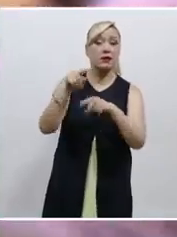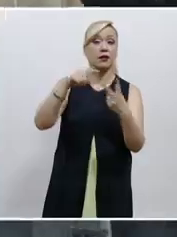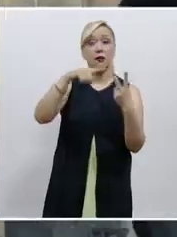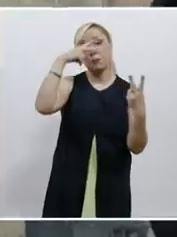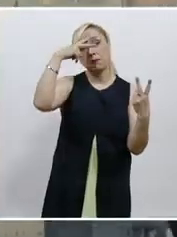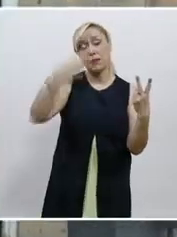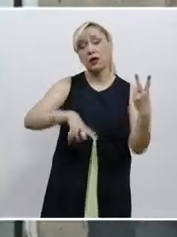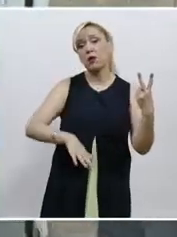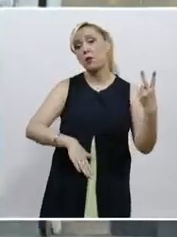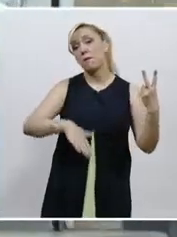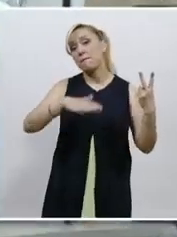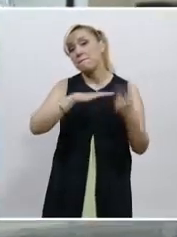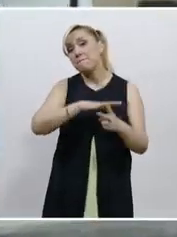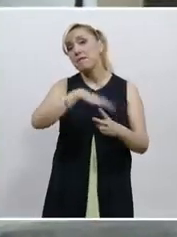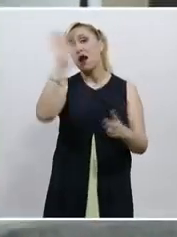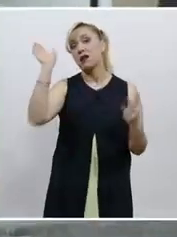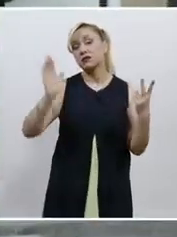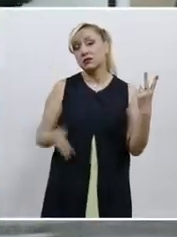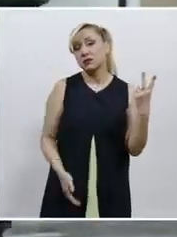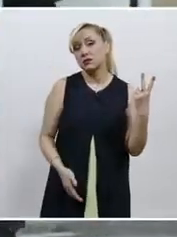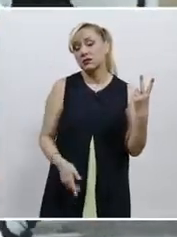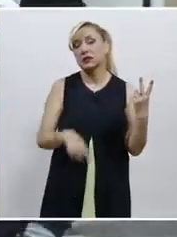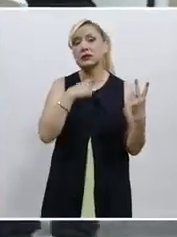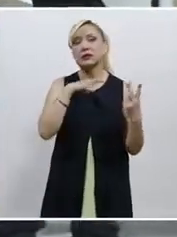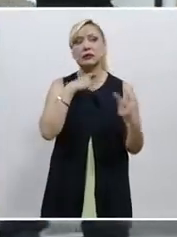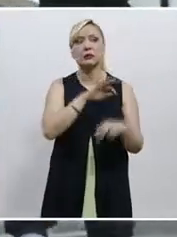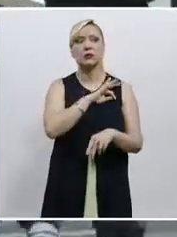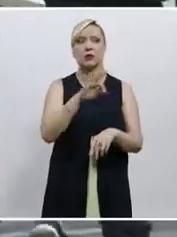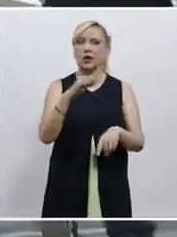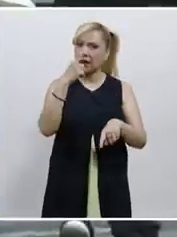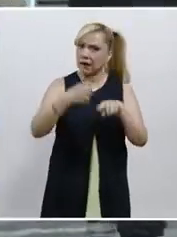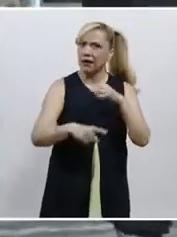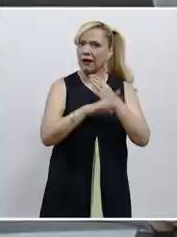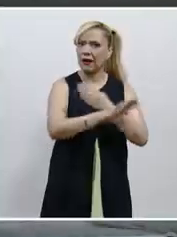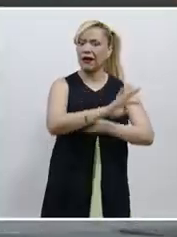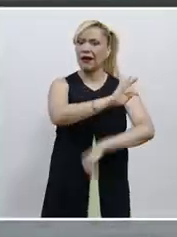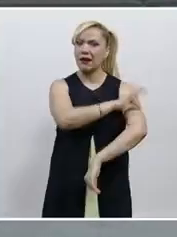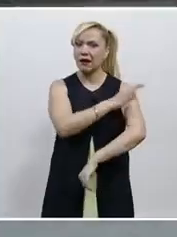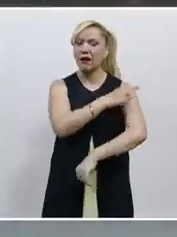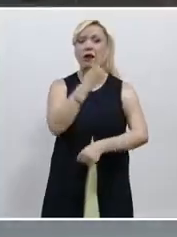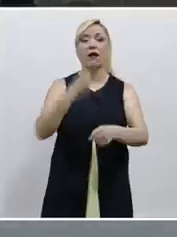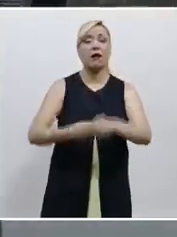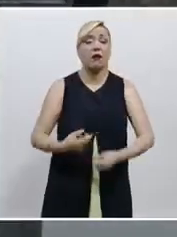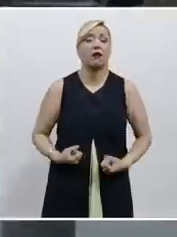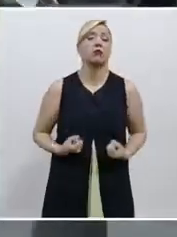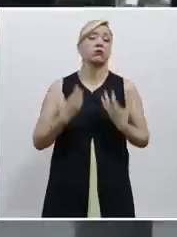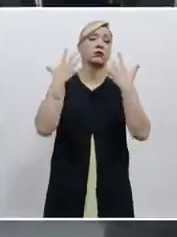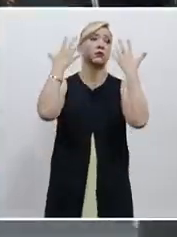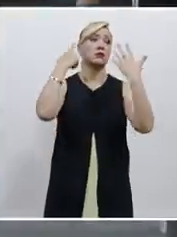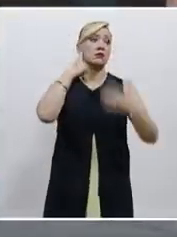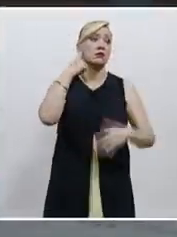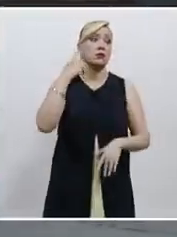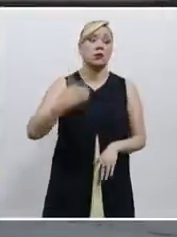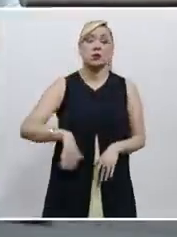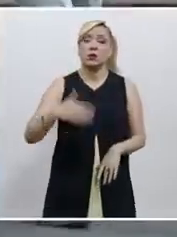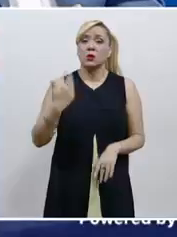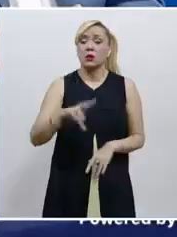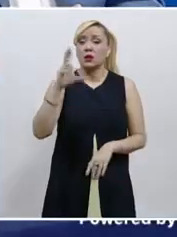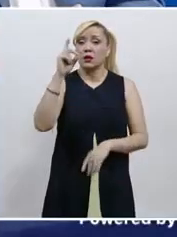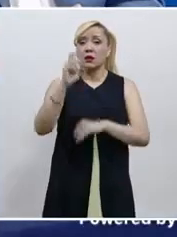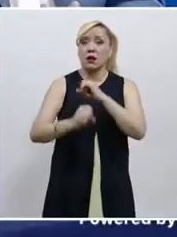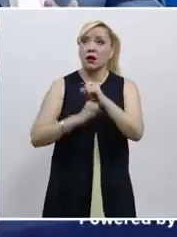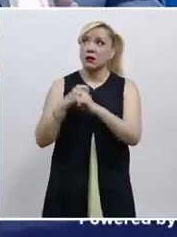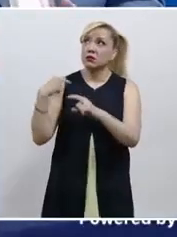México, mientras que el riesgo de brotes de enfermedades prevenibles con vacunas en la región alcanzó su nivel más alto en 30